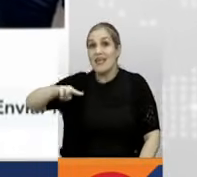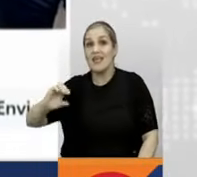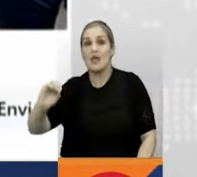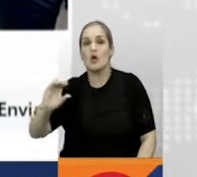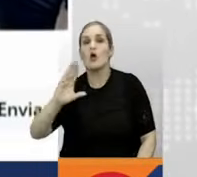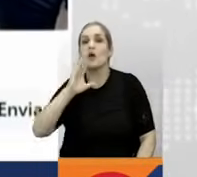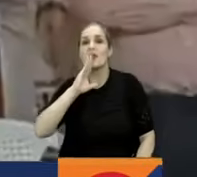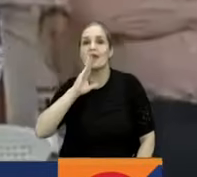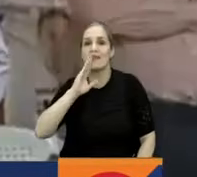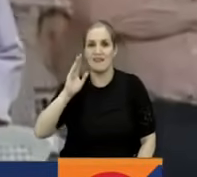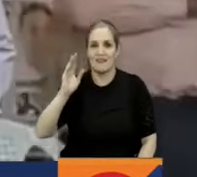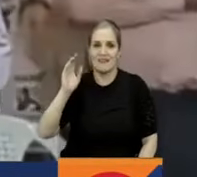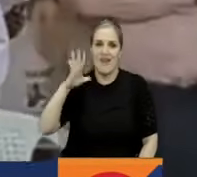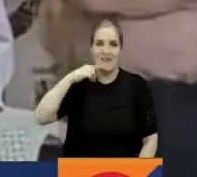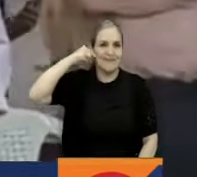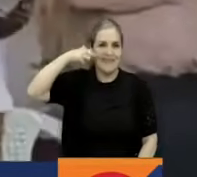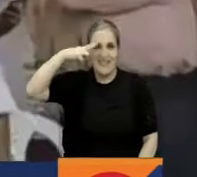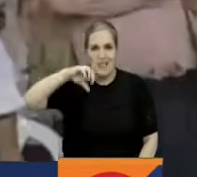Giraldo.